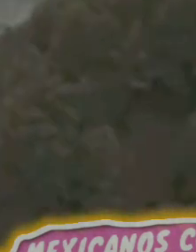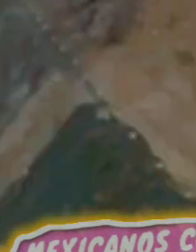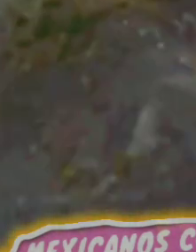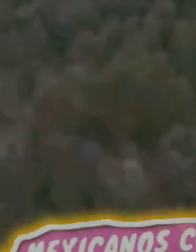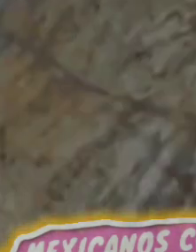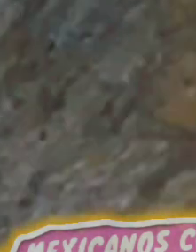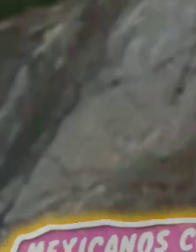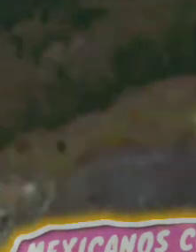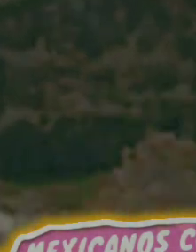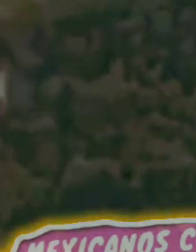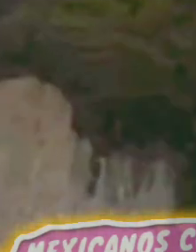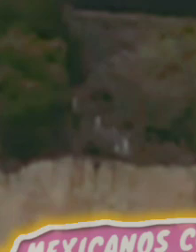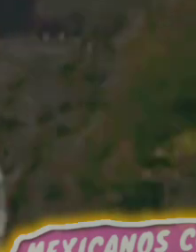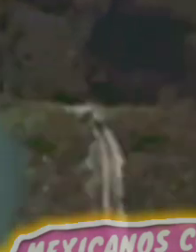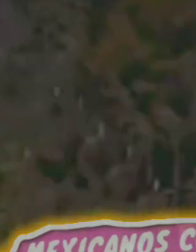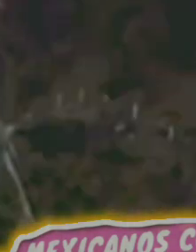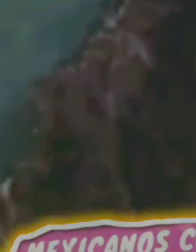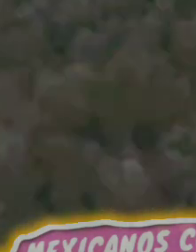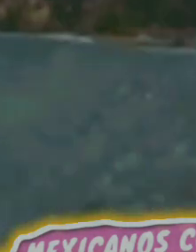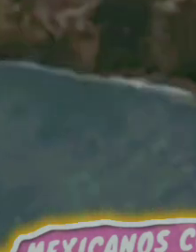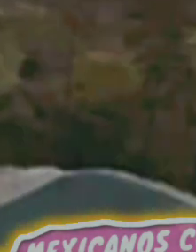son 170 kilómetros.